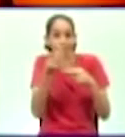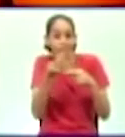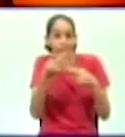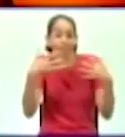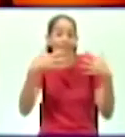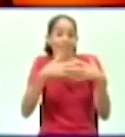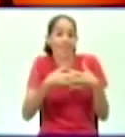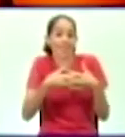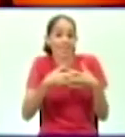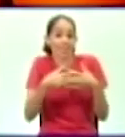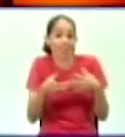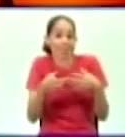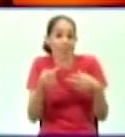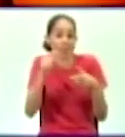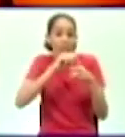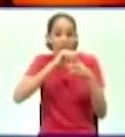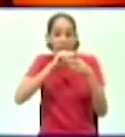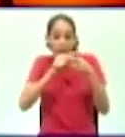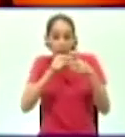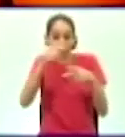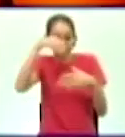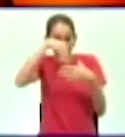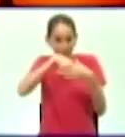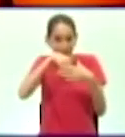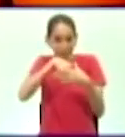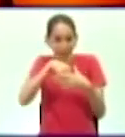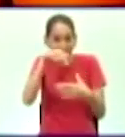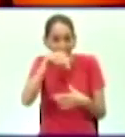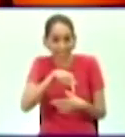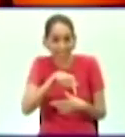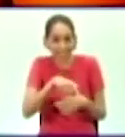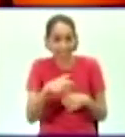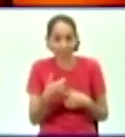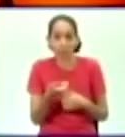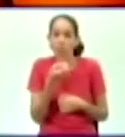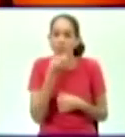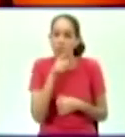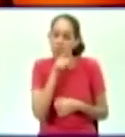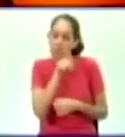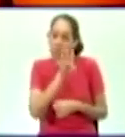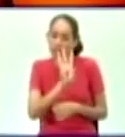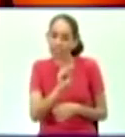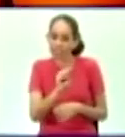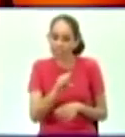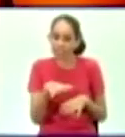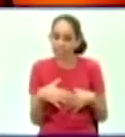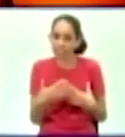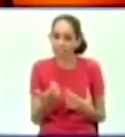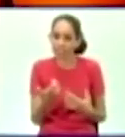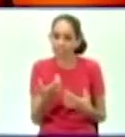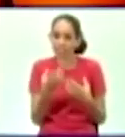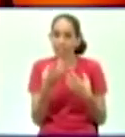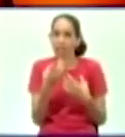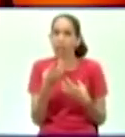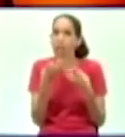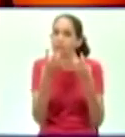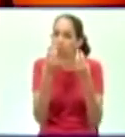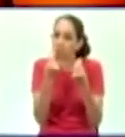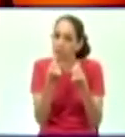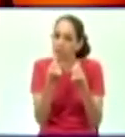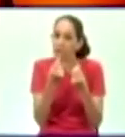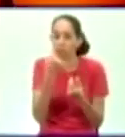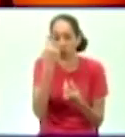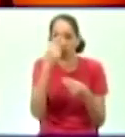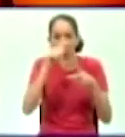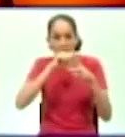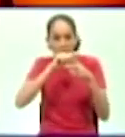ángulos interiores no adyacentes a él. Sí, ese, el que puedes decir que tú puedes calcular la amplitud de un ángulo exterior